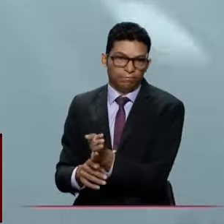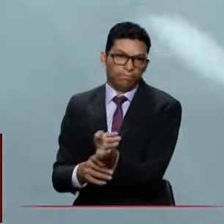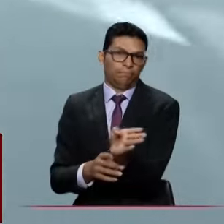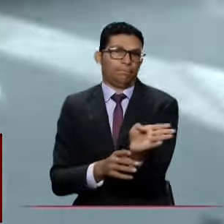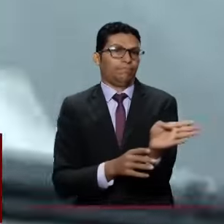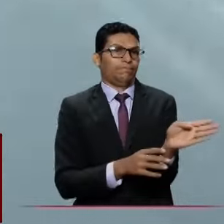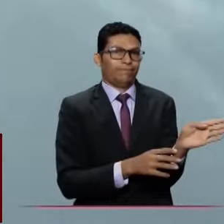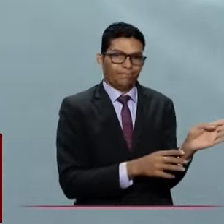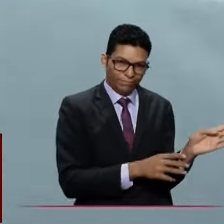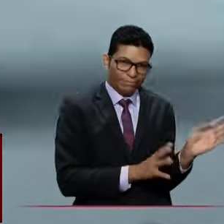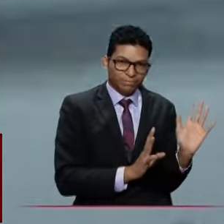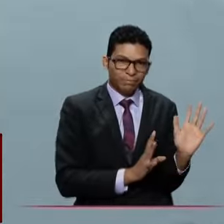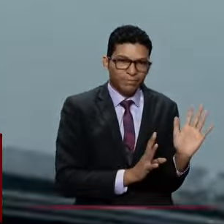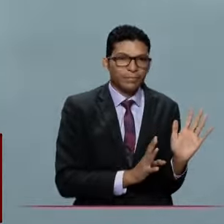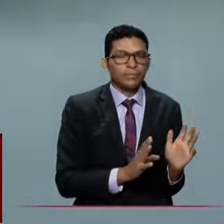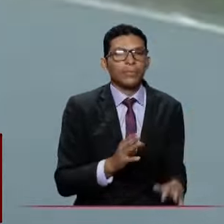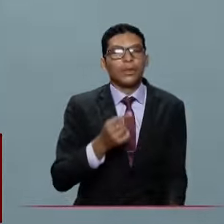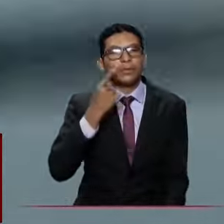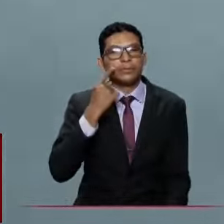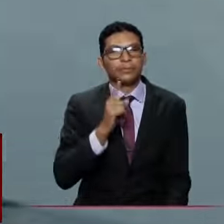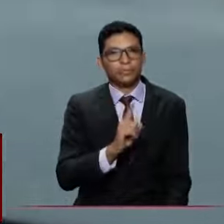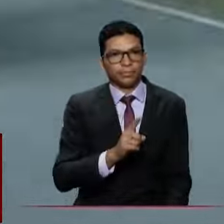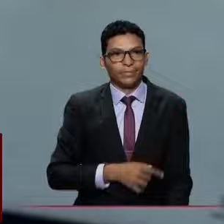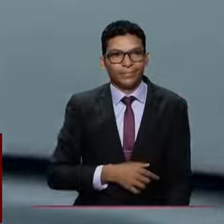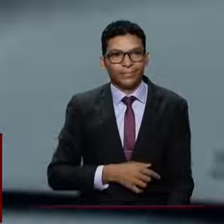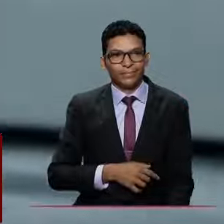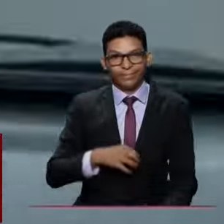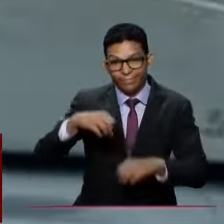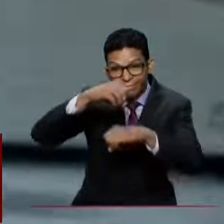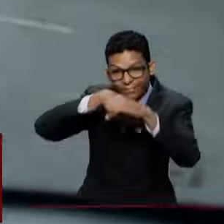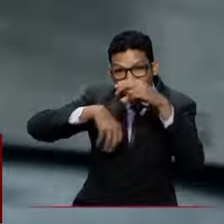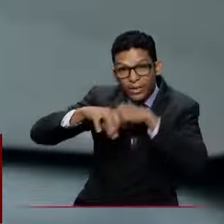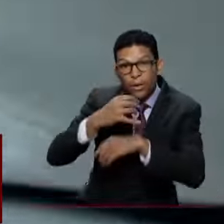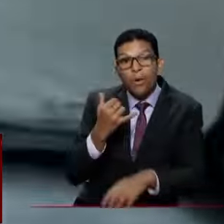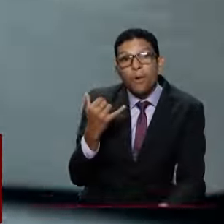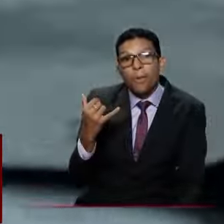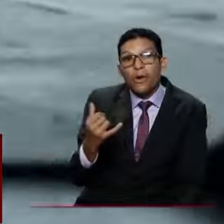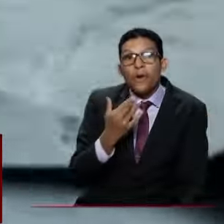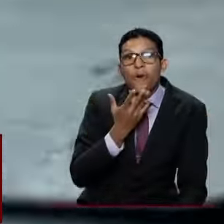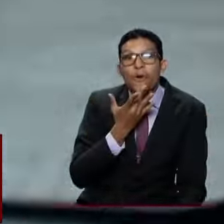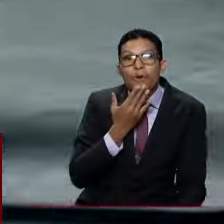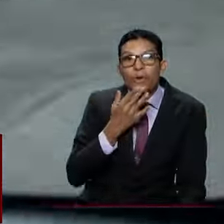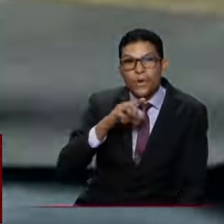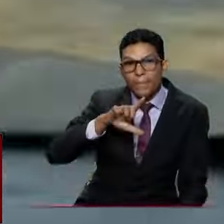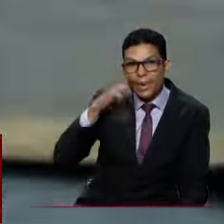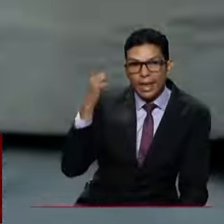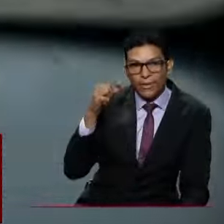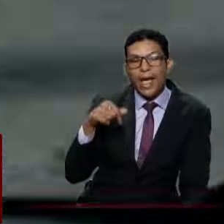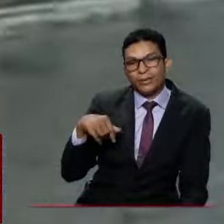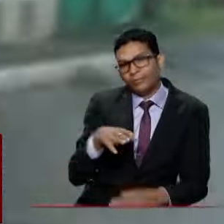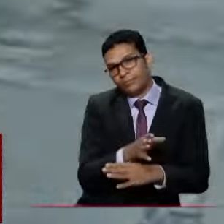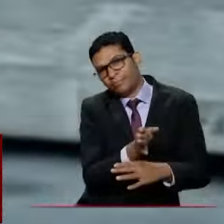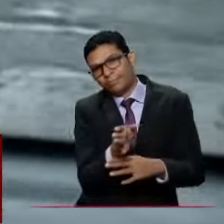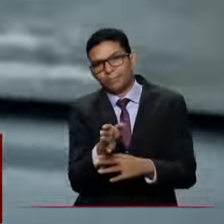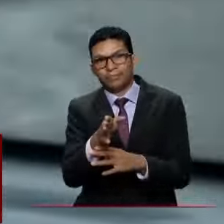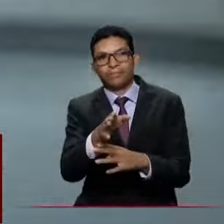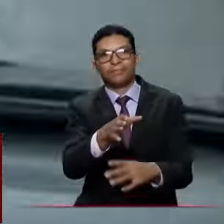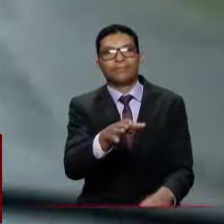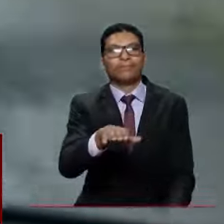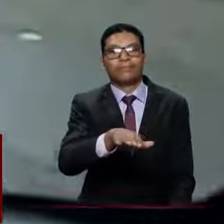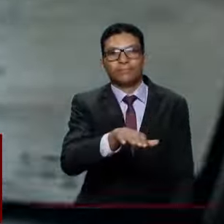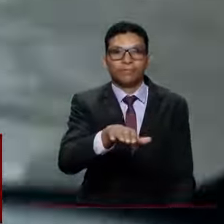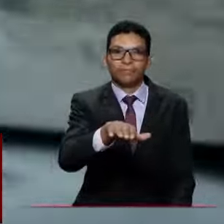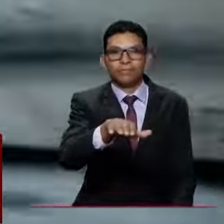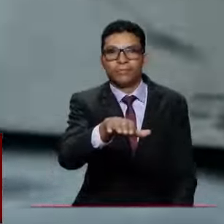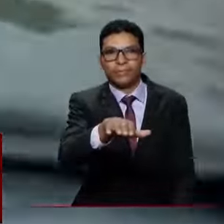tomar. Justo allí se van a encontrar con una reconocida discoteca. Esa discoteca es de color blanco, es esquinera. Allí ingresan por esa cuadra, es decir,